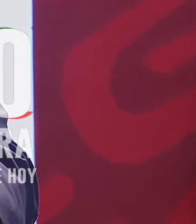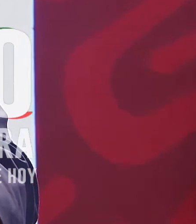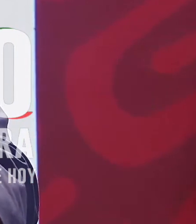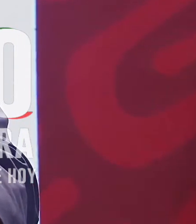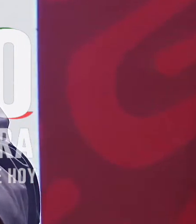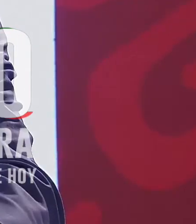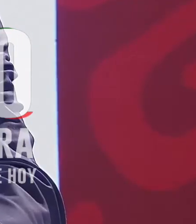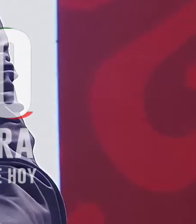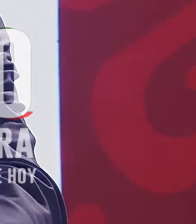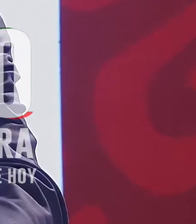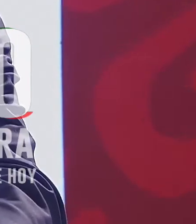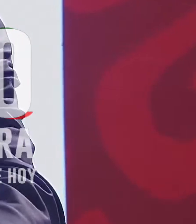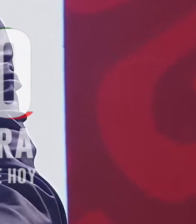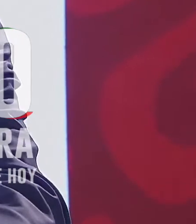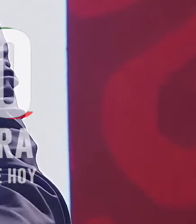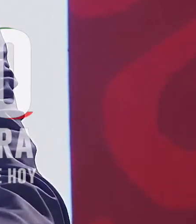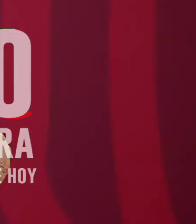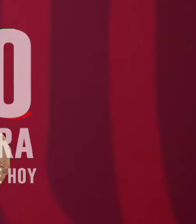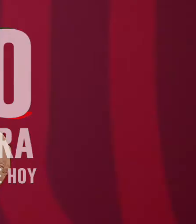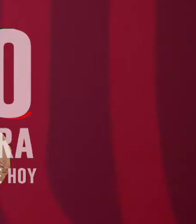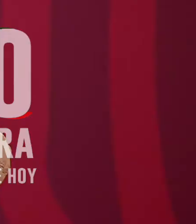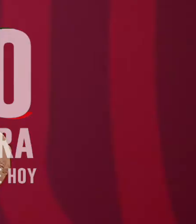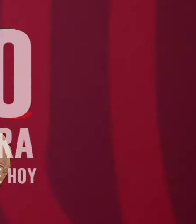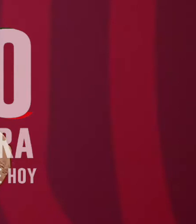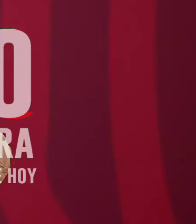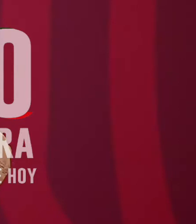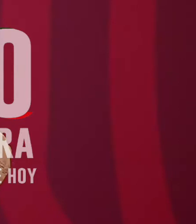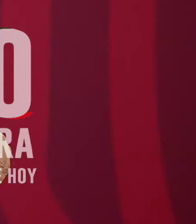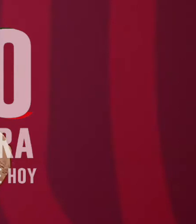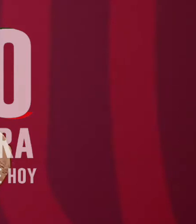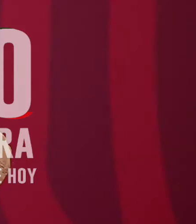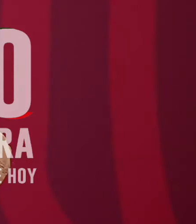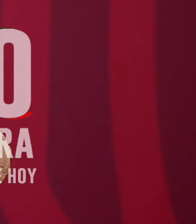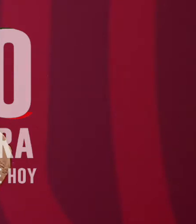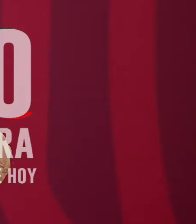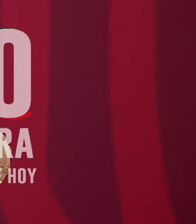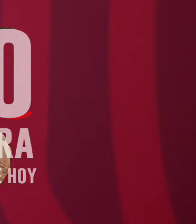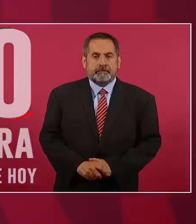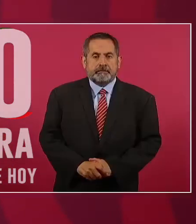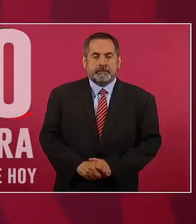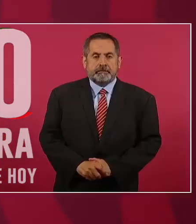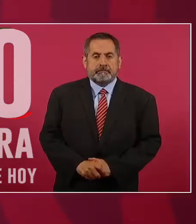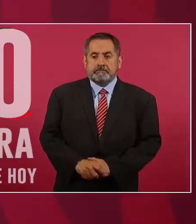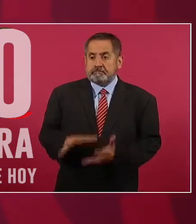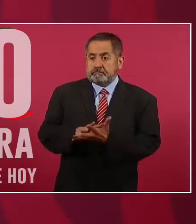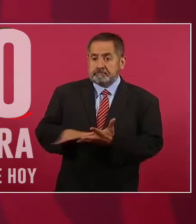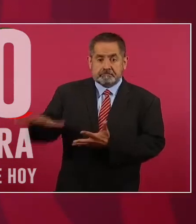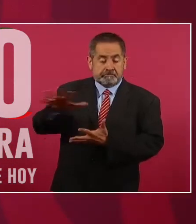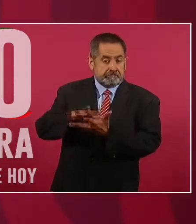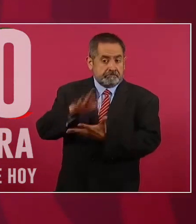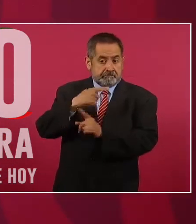garantiza. La mitad de nuestra población no tiene